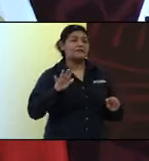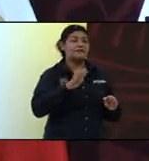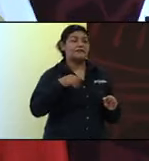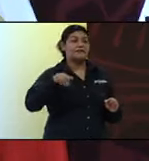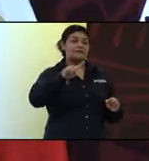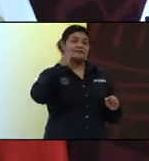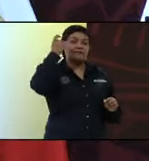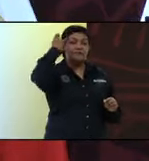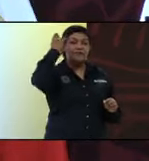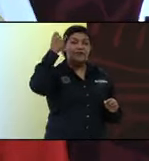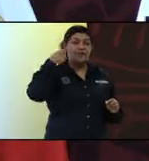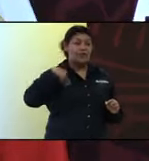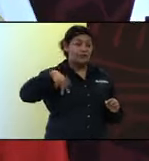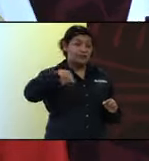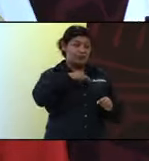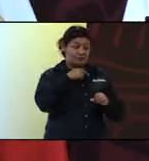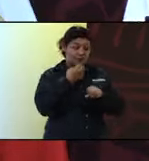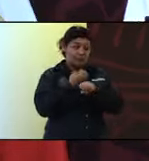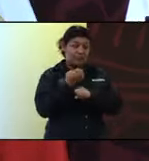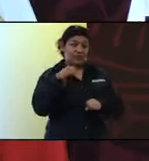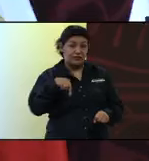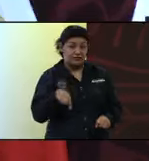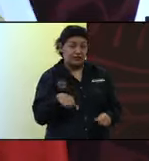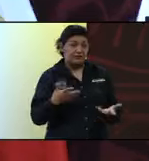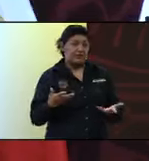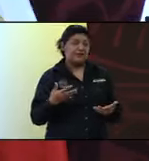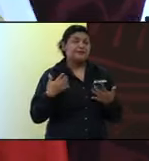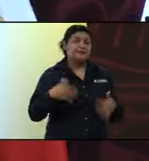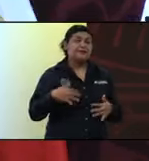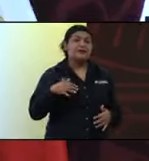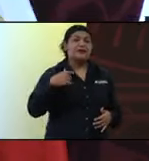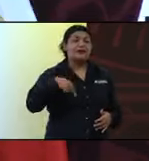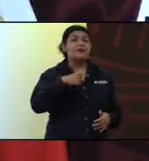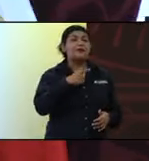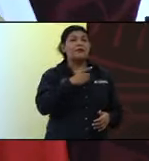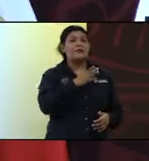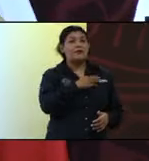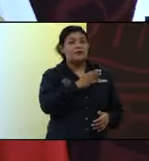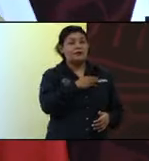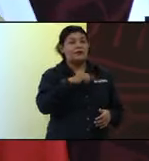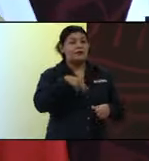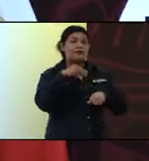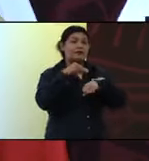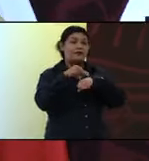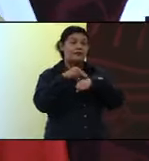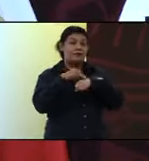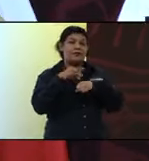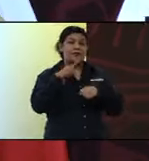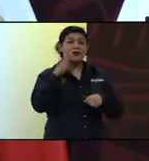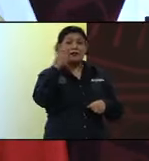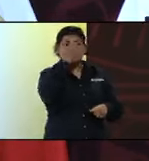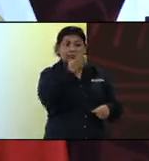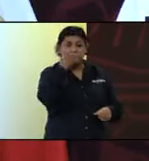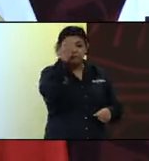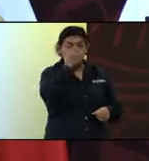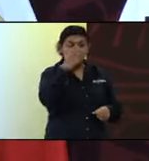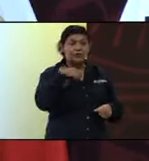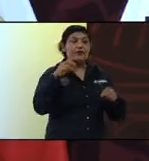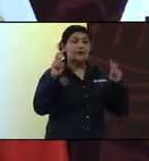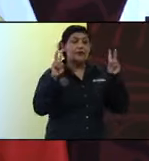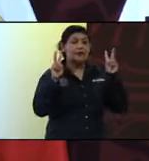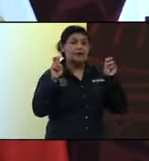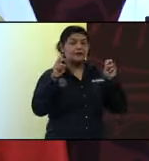más, nuestro estado de Tamaulipas. Y pues qué bueno que tenemos aquí en Altamira a una especialista en la materia porque